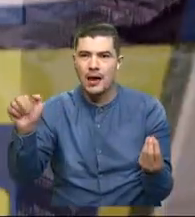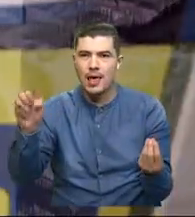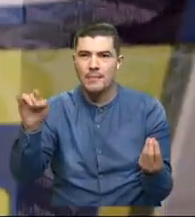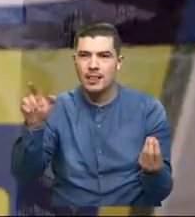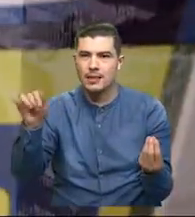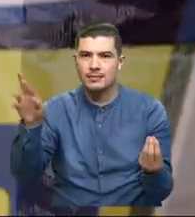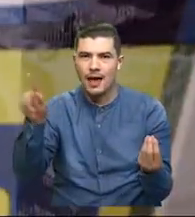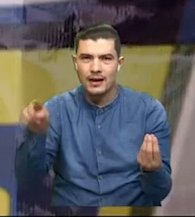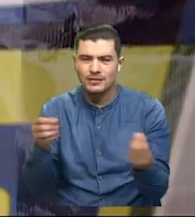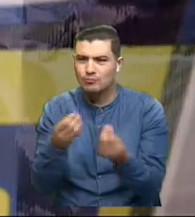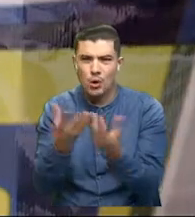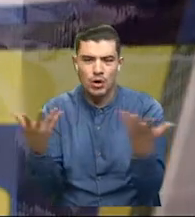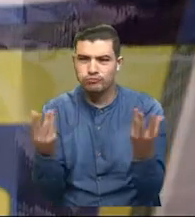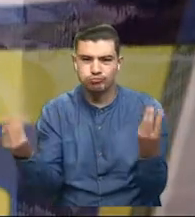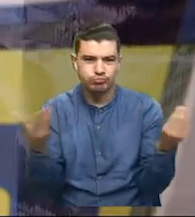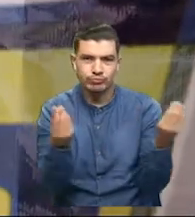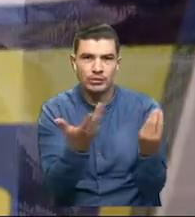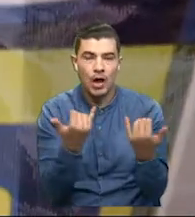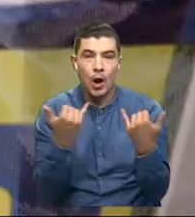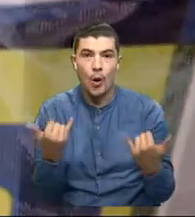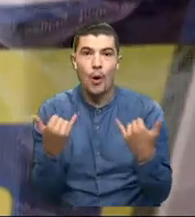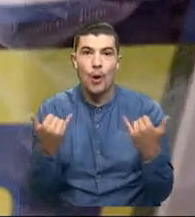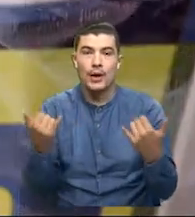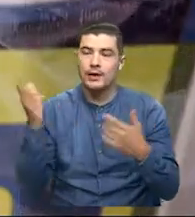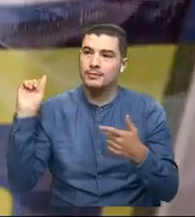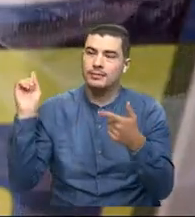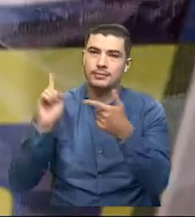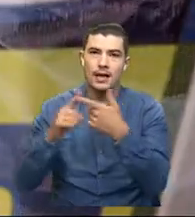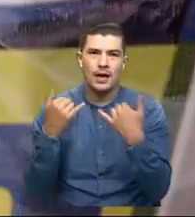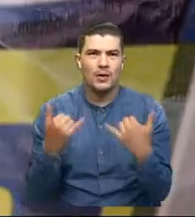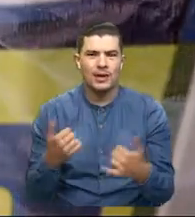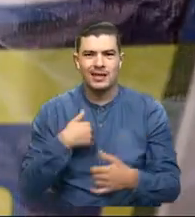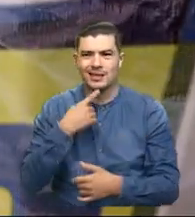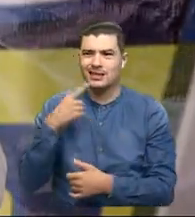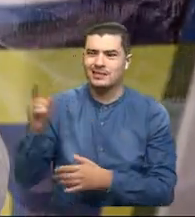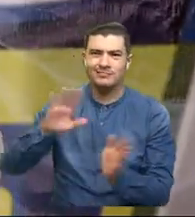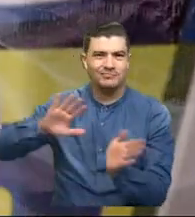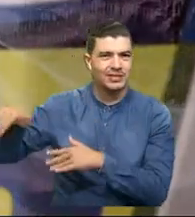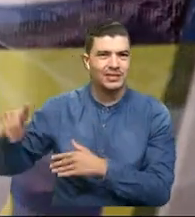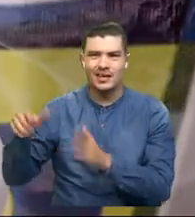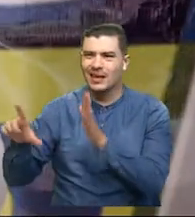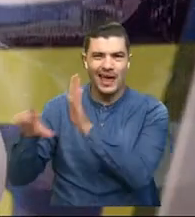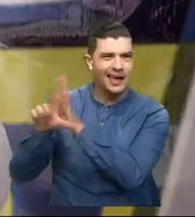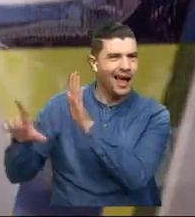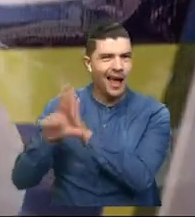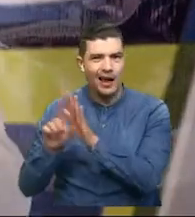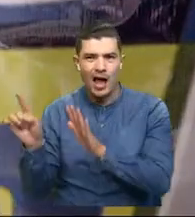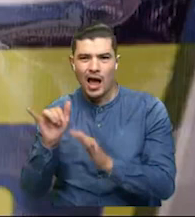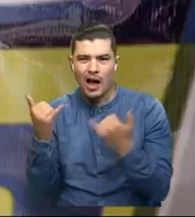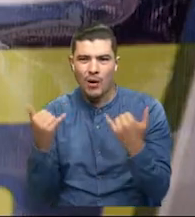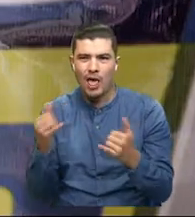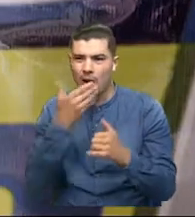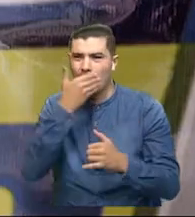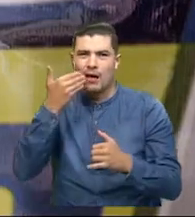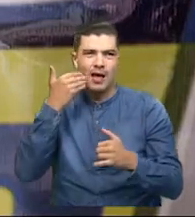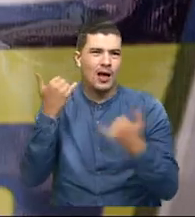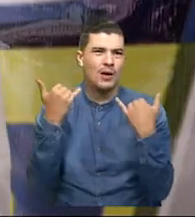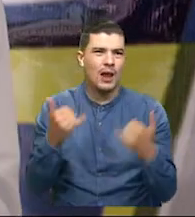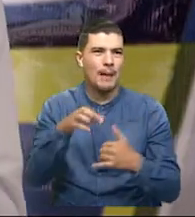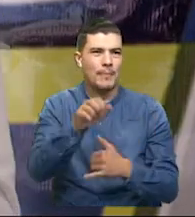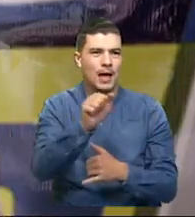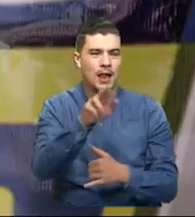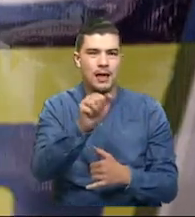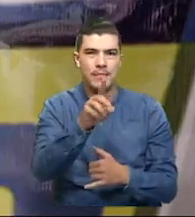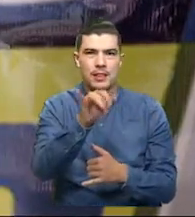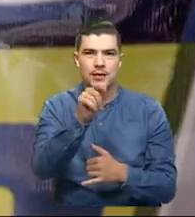ciudadanía. Hoy tenemos una década en la cual le dijimos adiós a la ilegalidad, adiós a la subversión, adiós al paramilitarismo, y